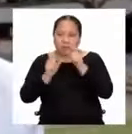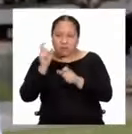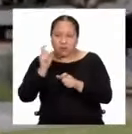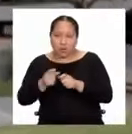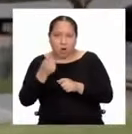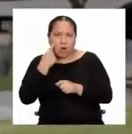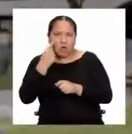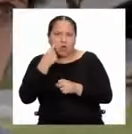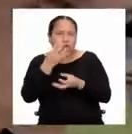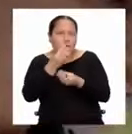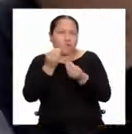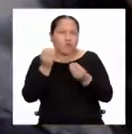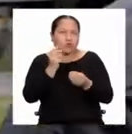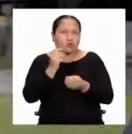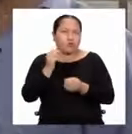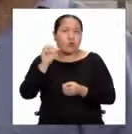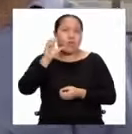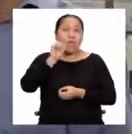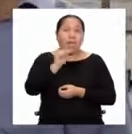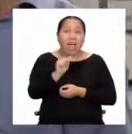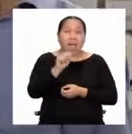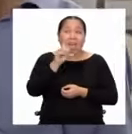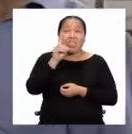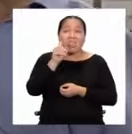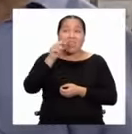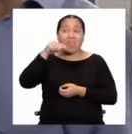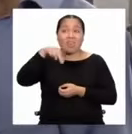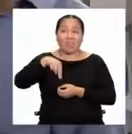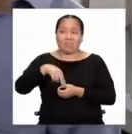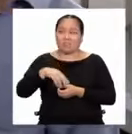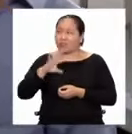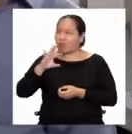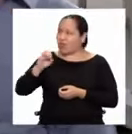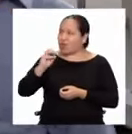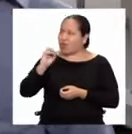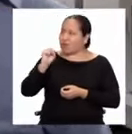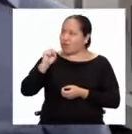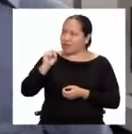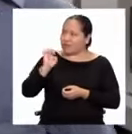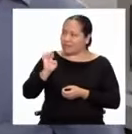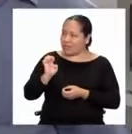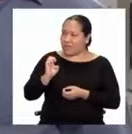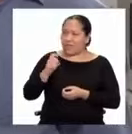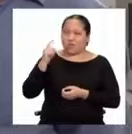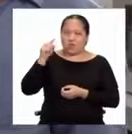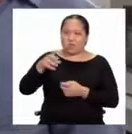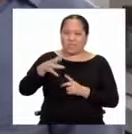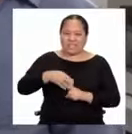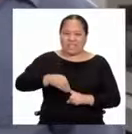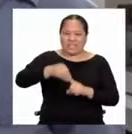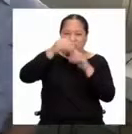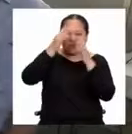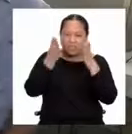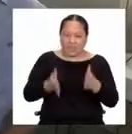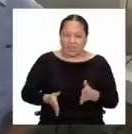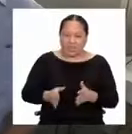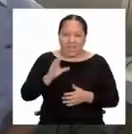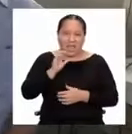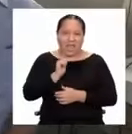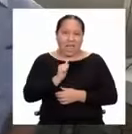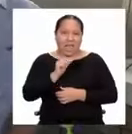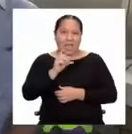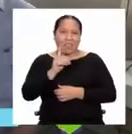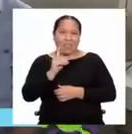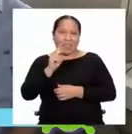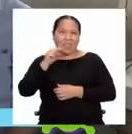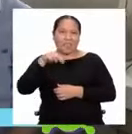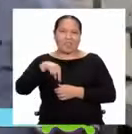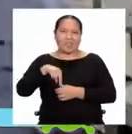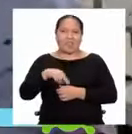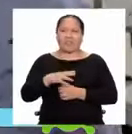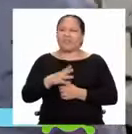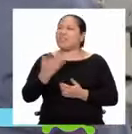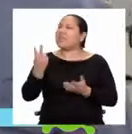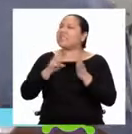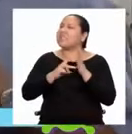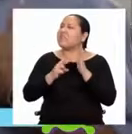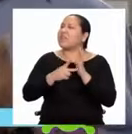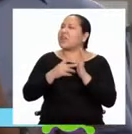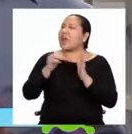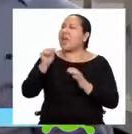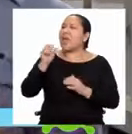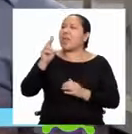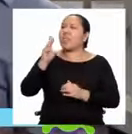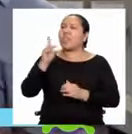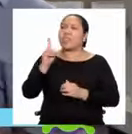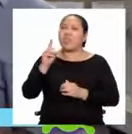ahora vamos a ir a buscarlos. José, tú eres un especialista en ADN y genética. ¿Qué es el ADN? Es